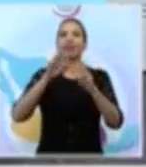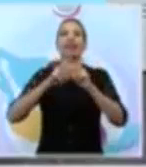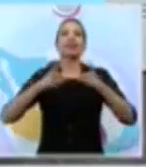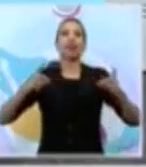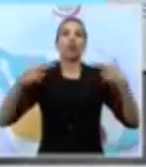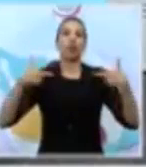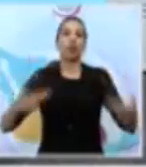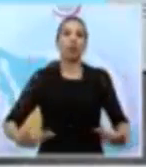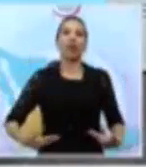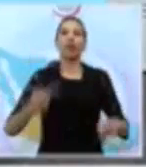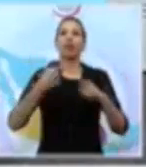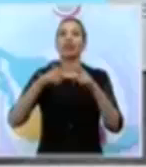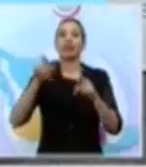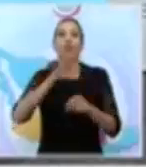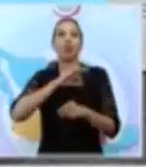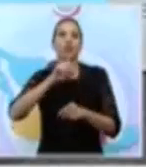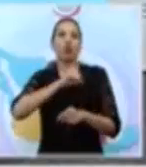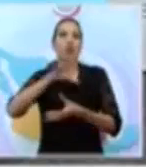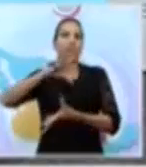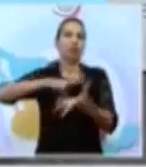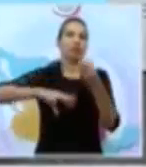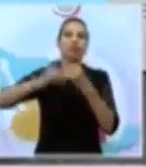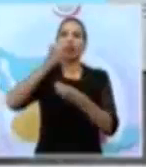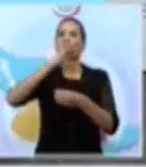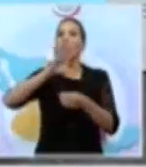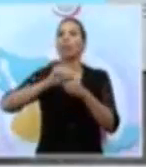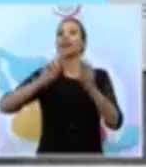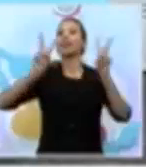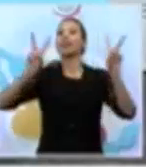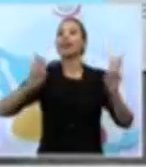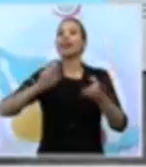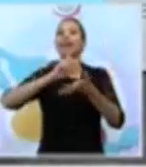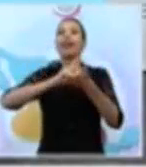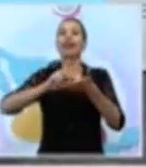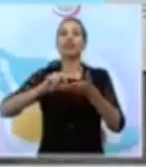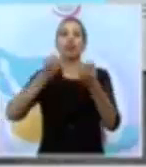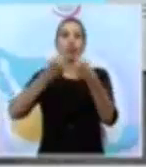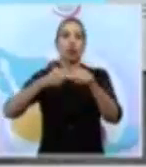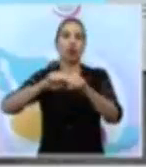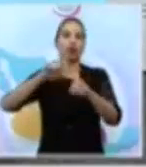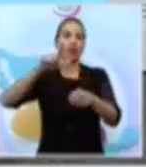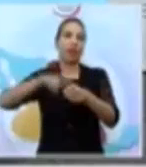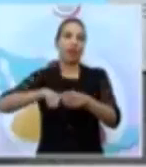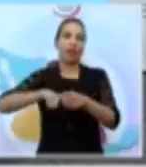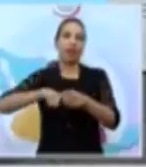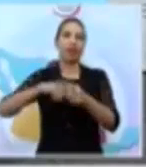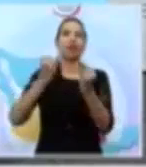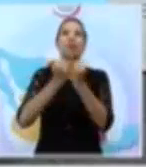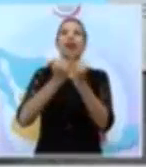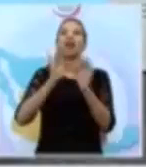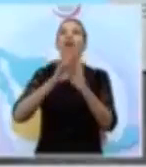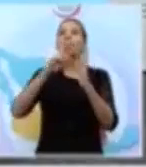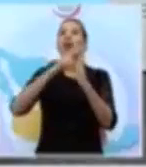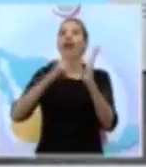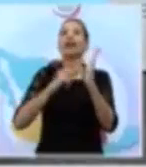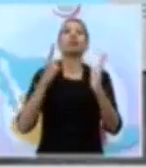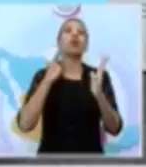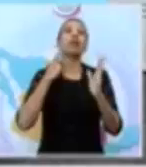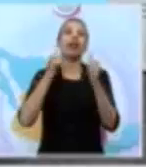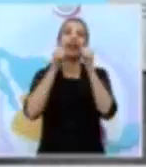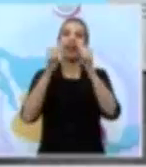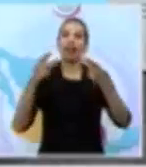y Autosuficiencia Alimentaria en el tema de derechos sociales y políticas públicas.